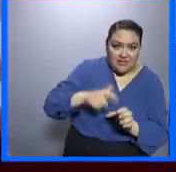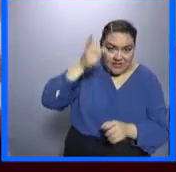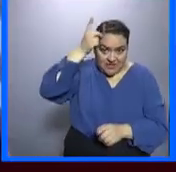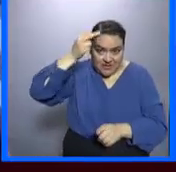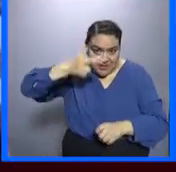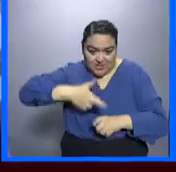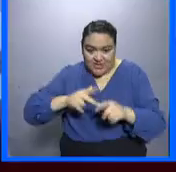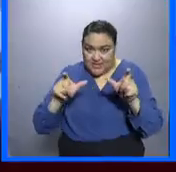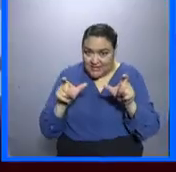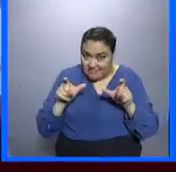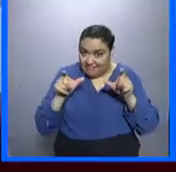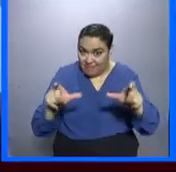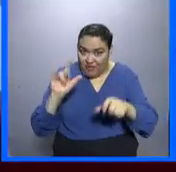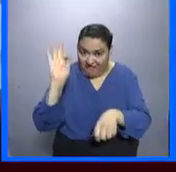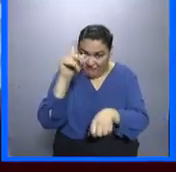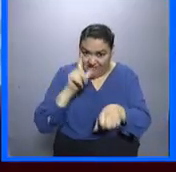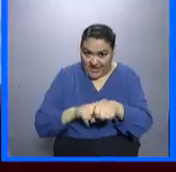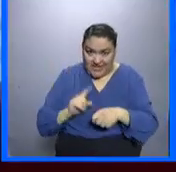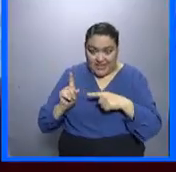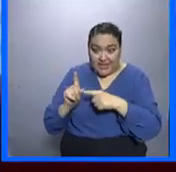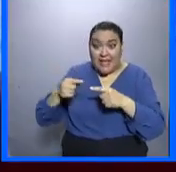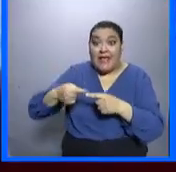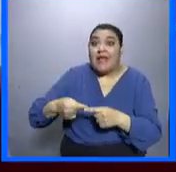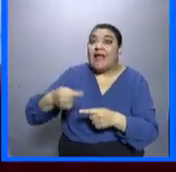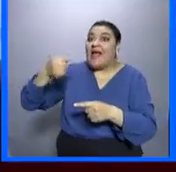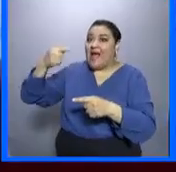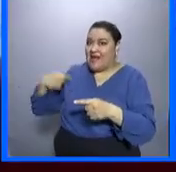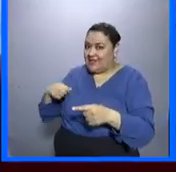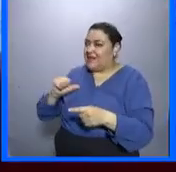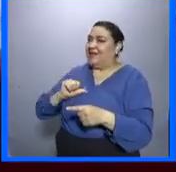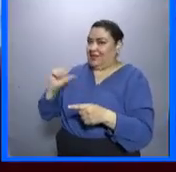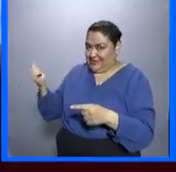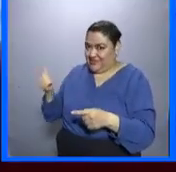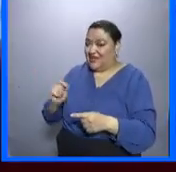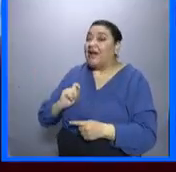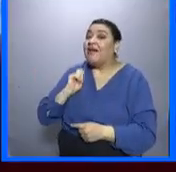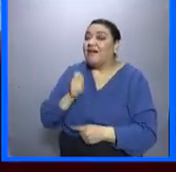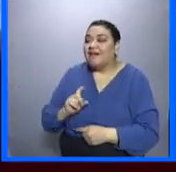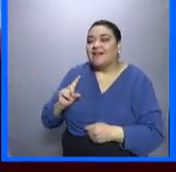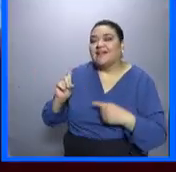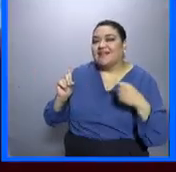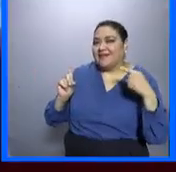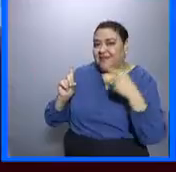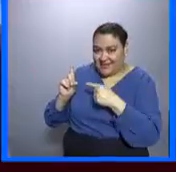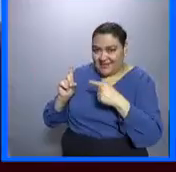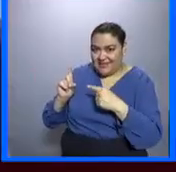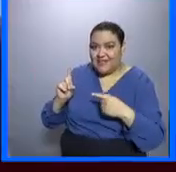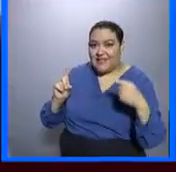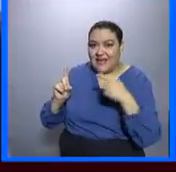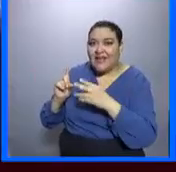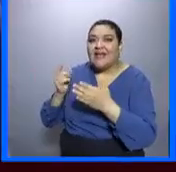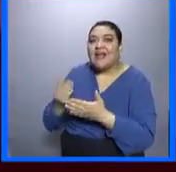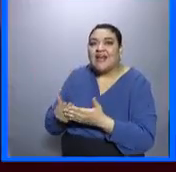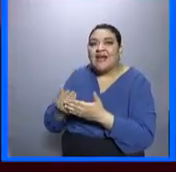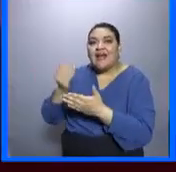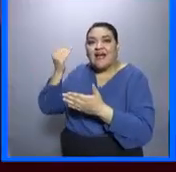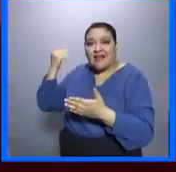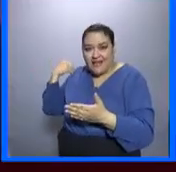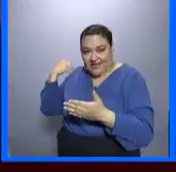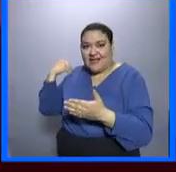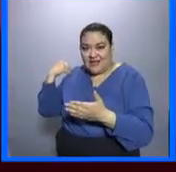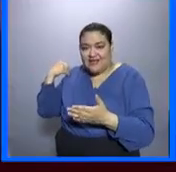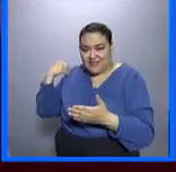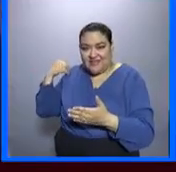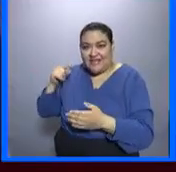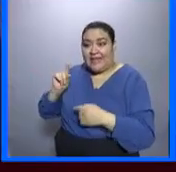de Seguridad, pero antes había sido marina. Es decir, un agente que en realidad no era